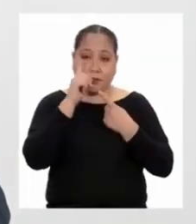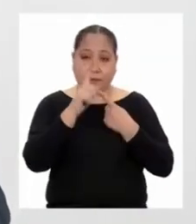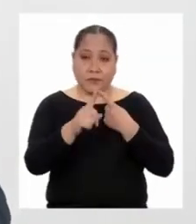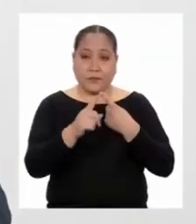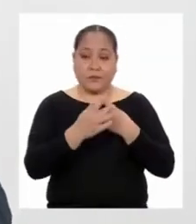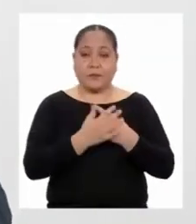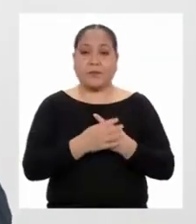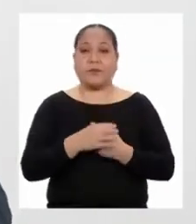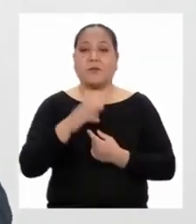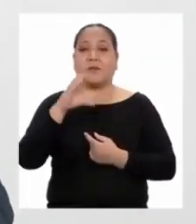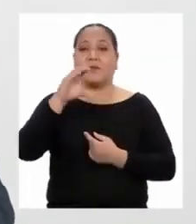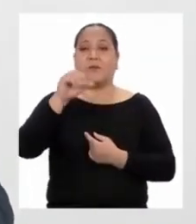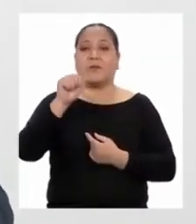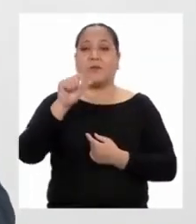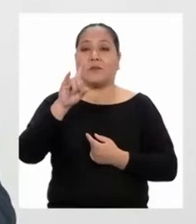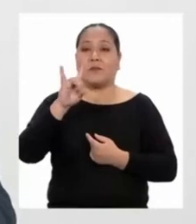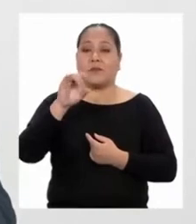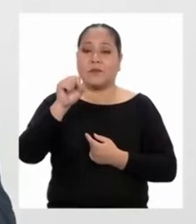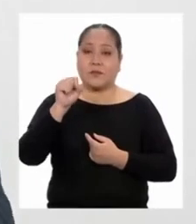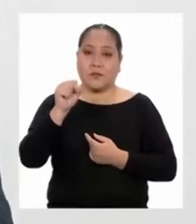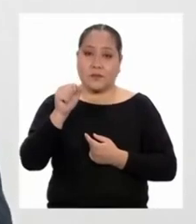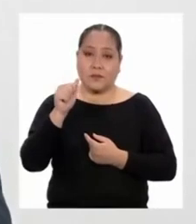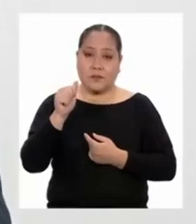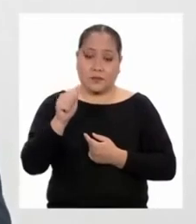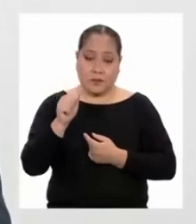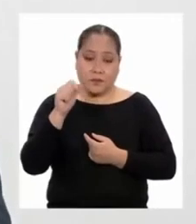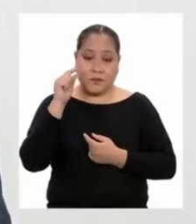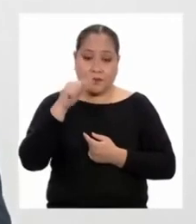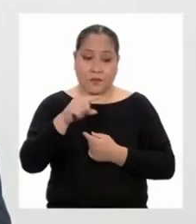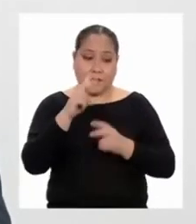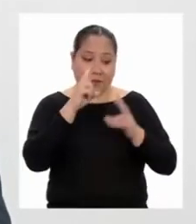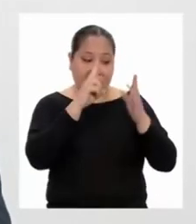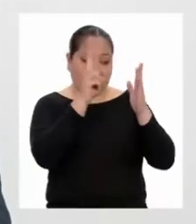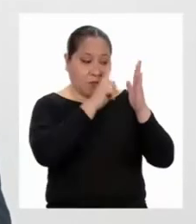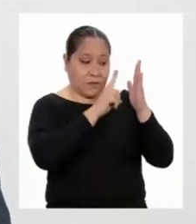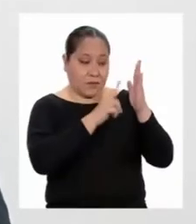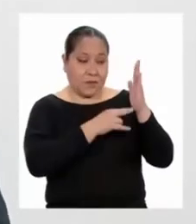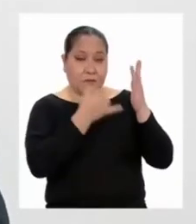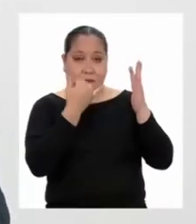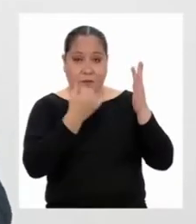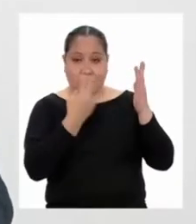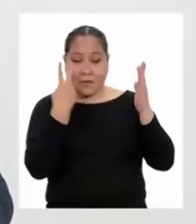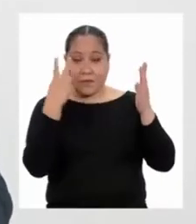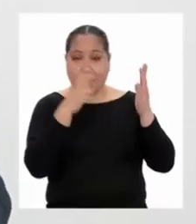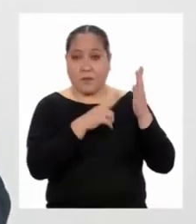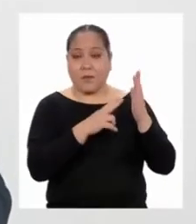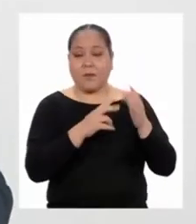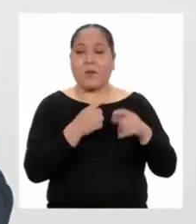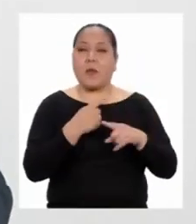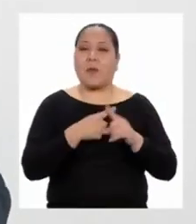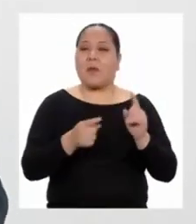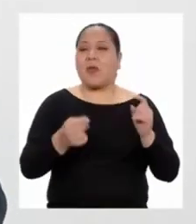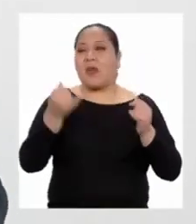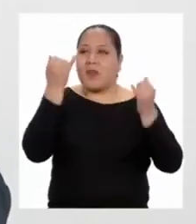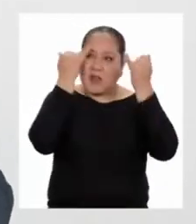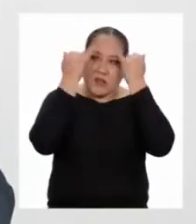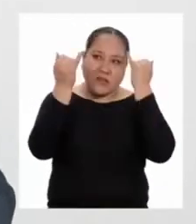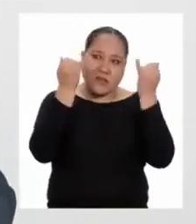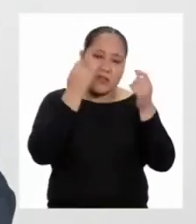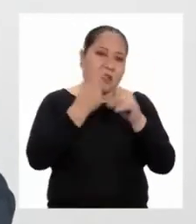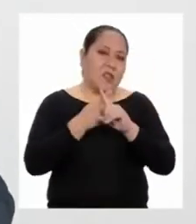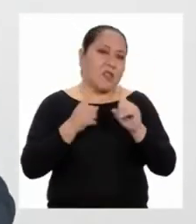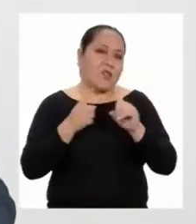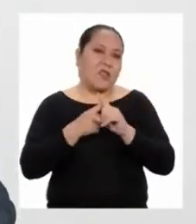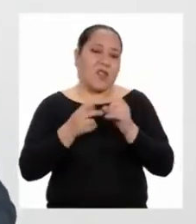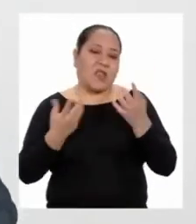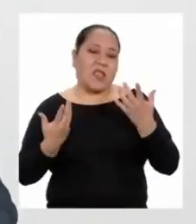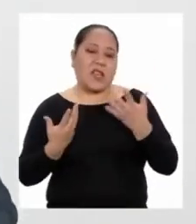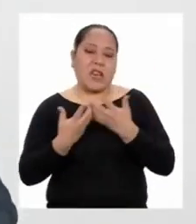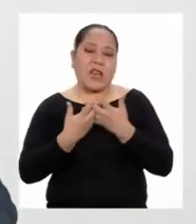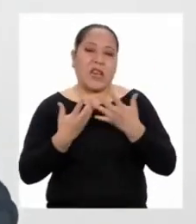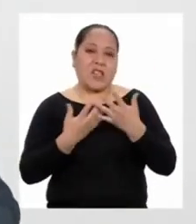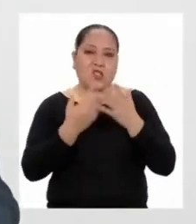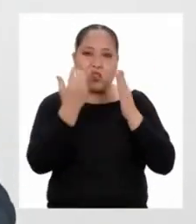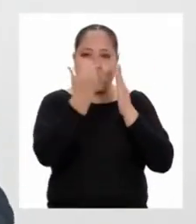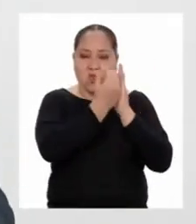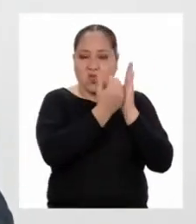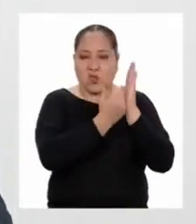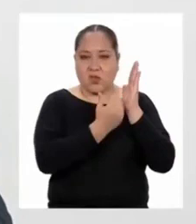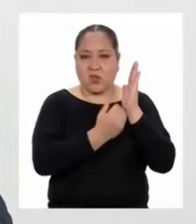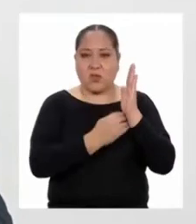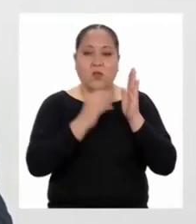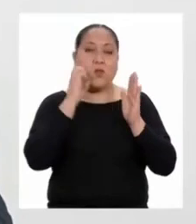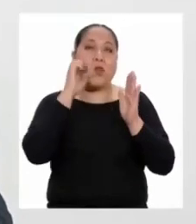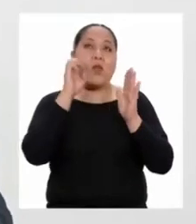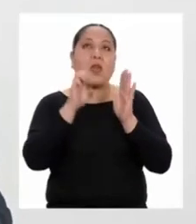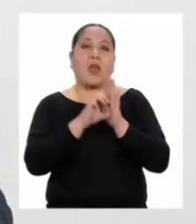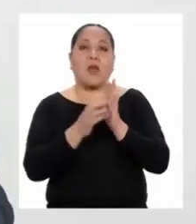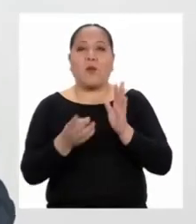es la causalidad, como el texto que hemos analizado hoy. Pero las ideas pueden tener diversa relación entre ellas.